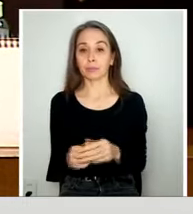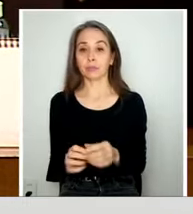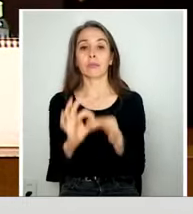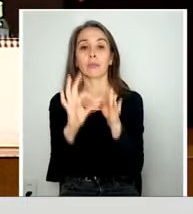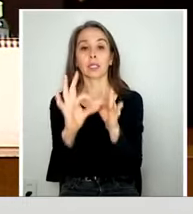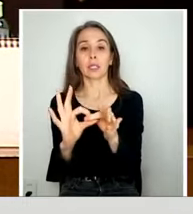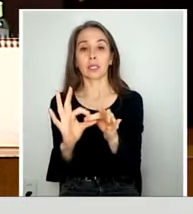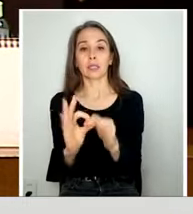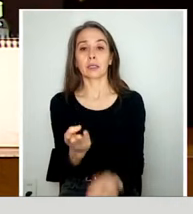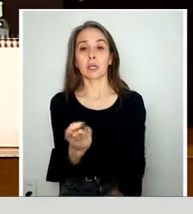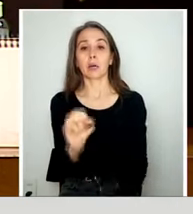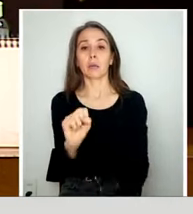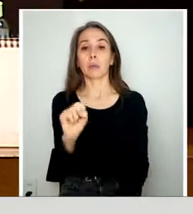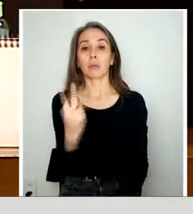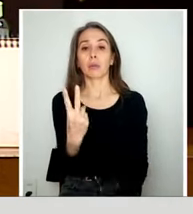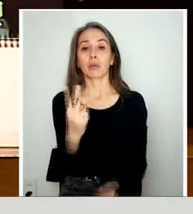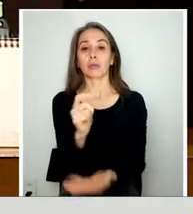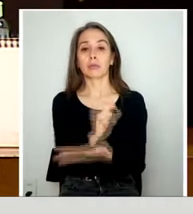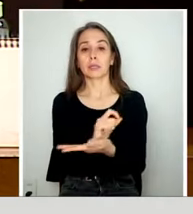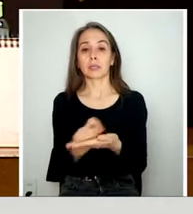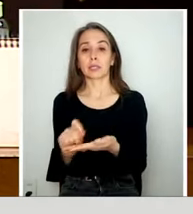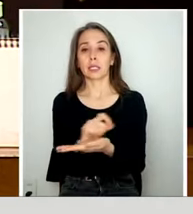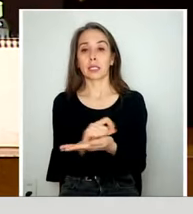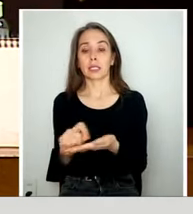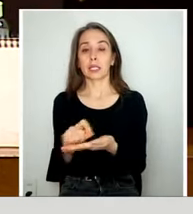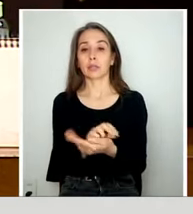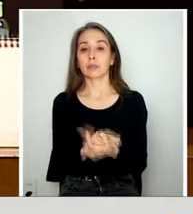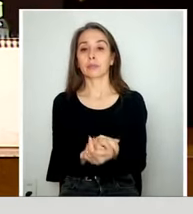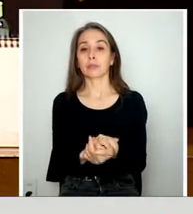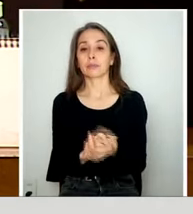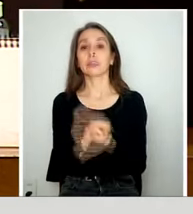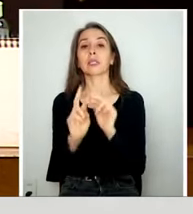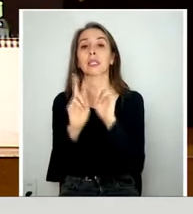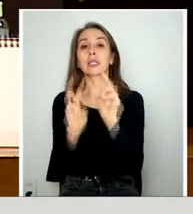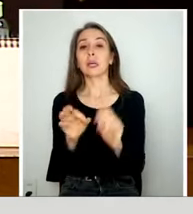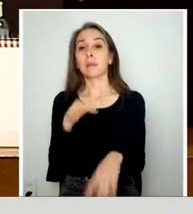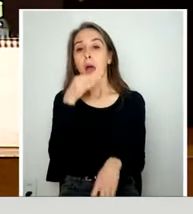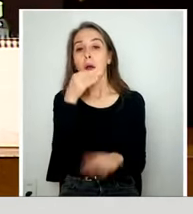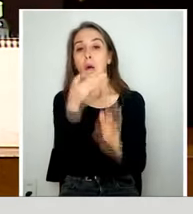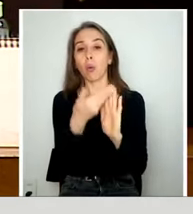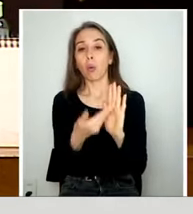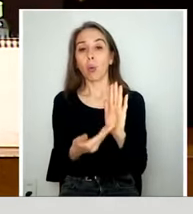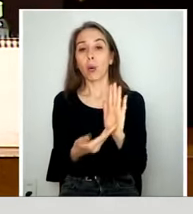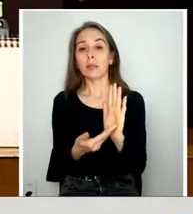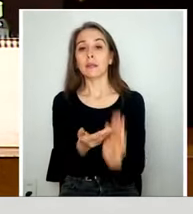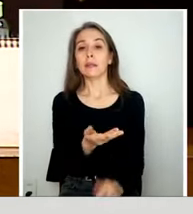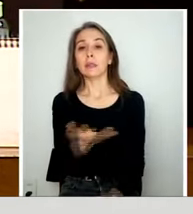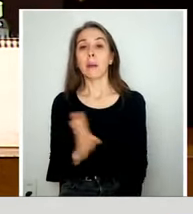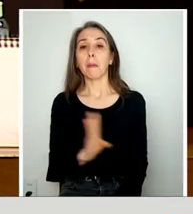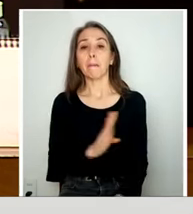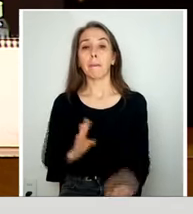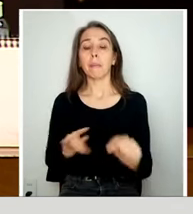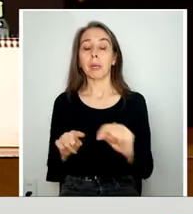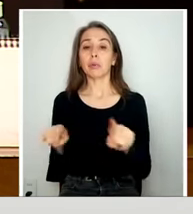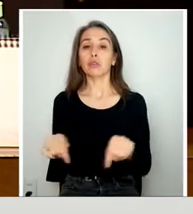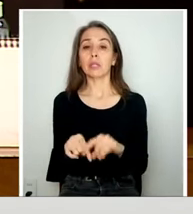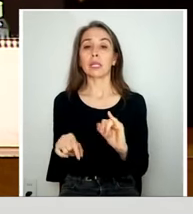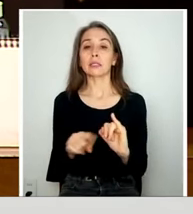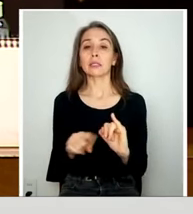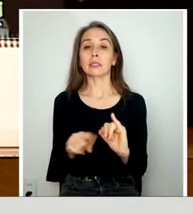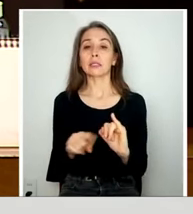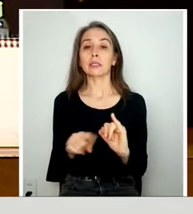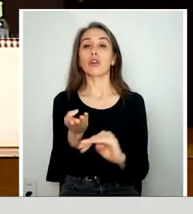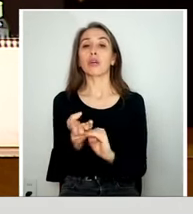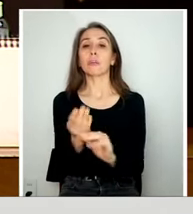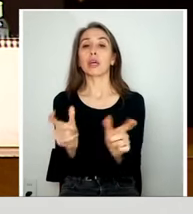secretario asuntos de la cuenta si le parece a la sala se accedería a la solicitud de la comisión de trabajo